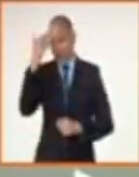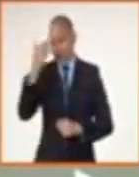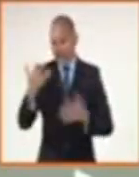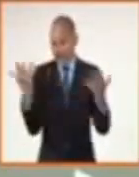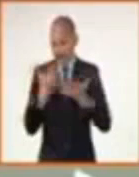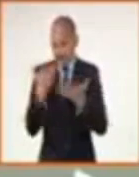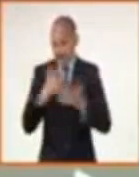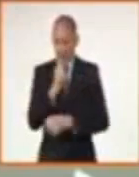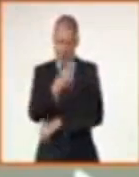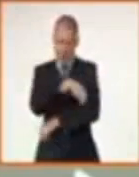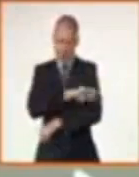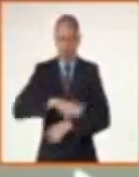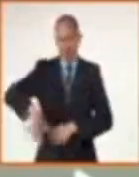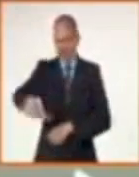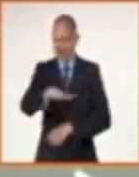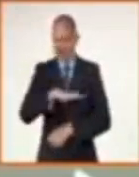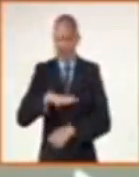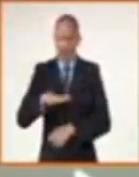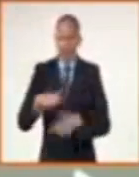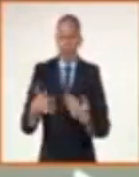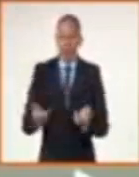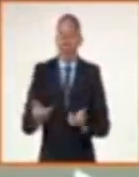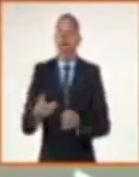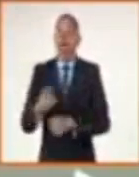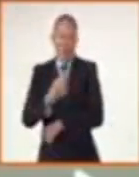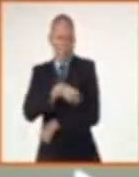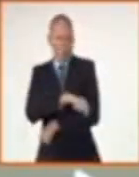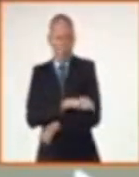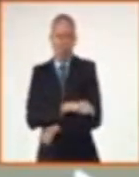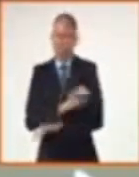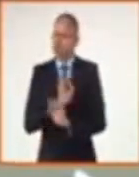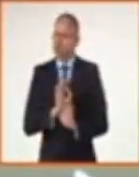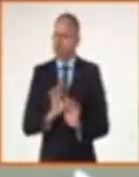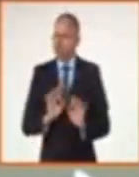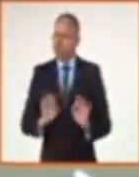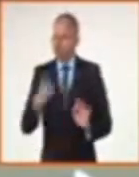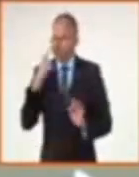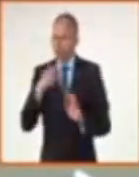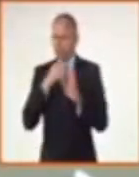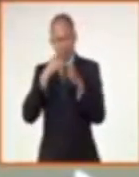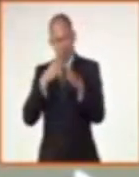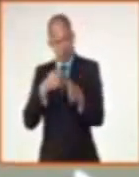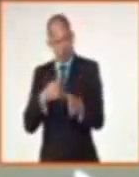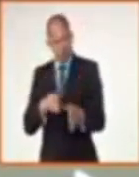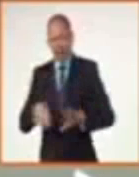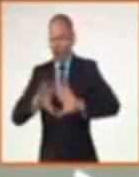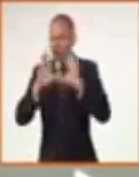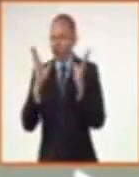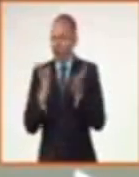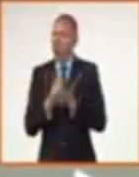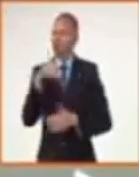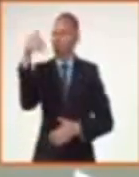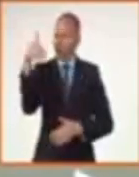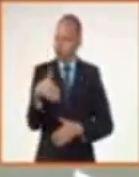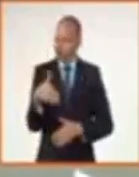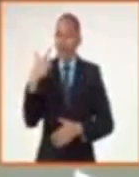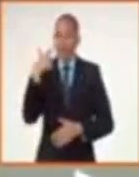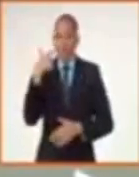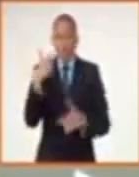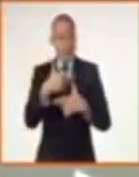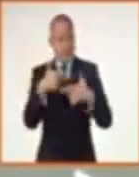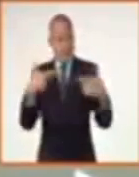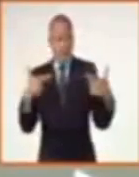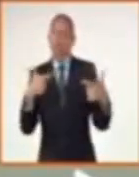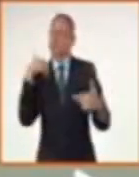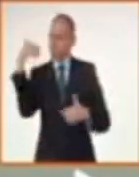en primer lugar, por la demostración de civismo y espíritu democrático al participar de manera masiva en este